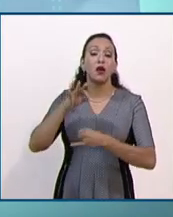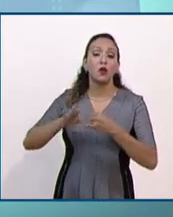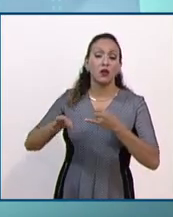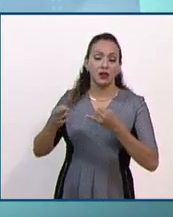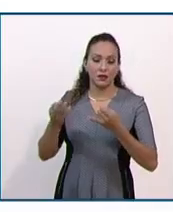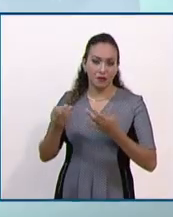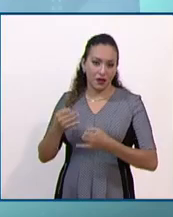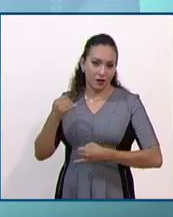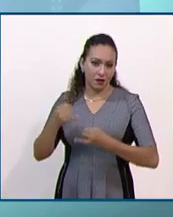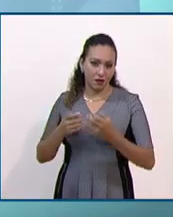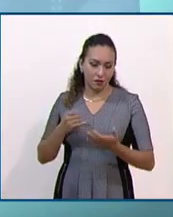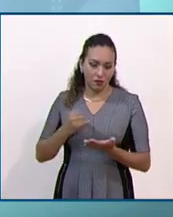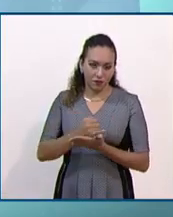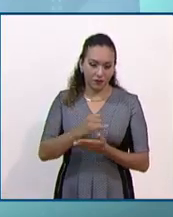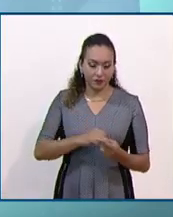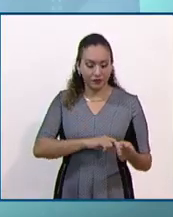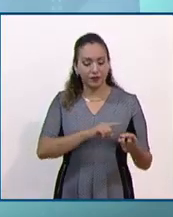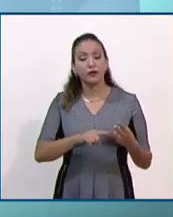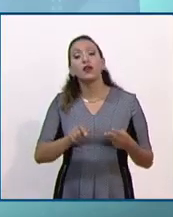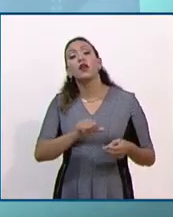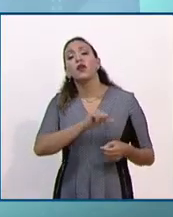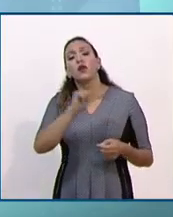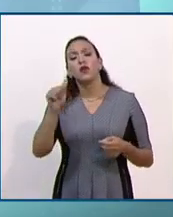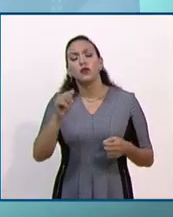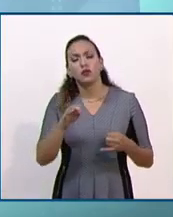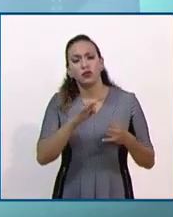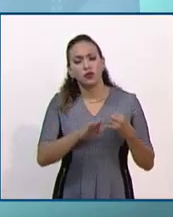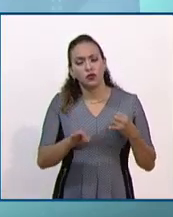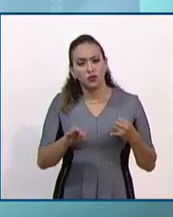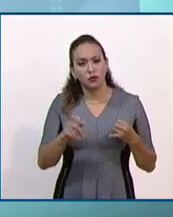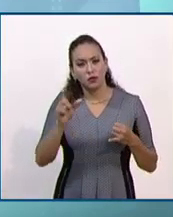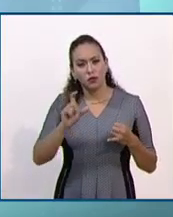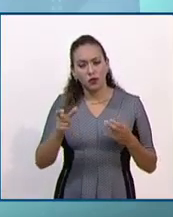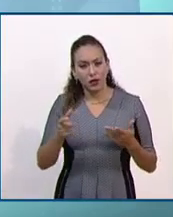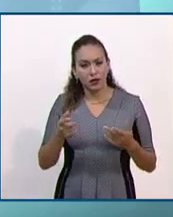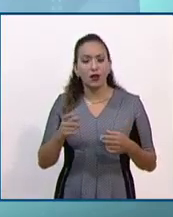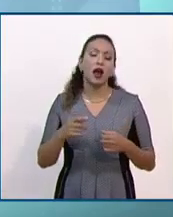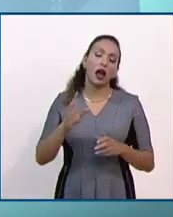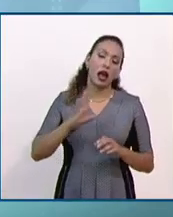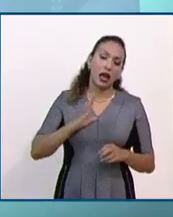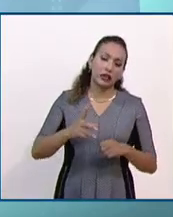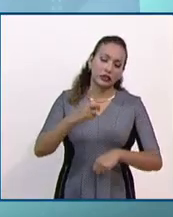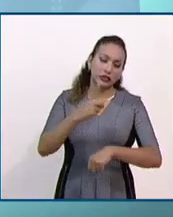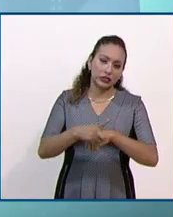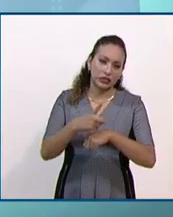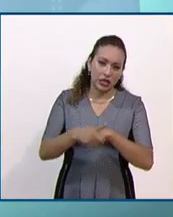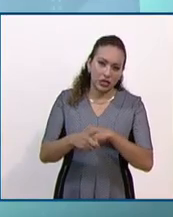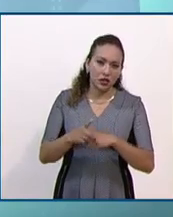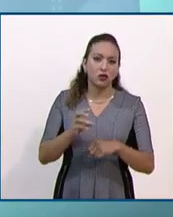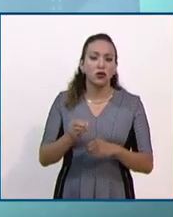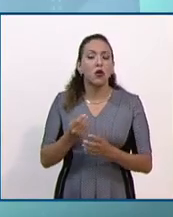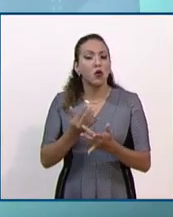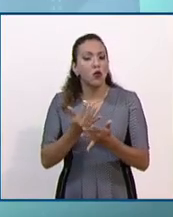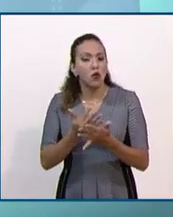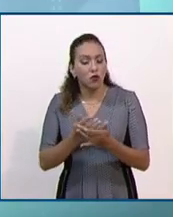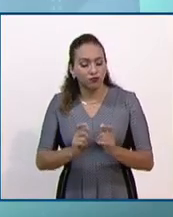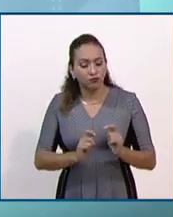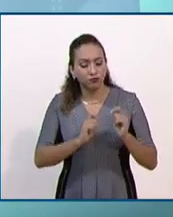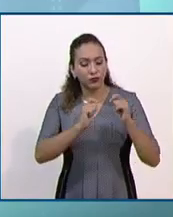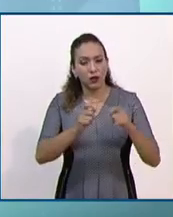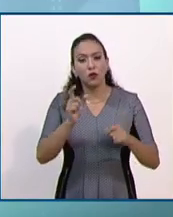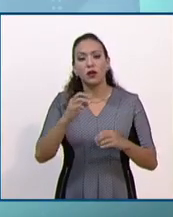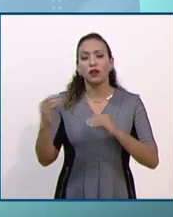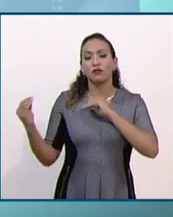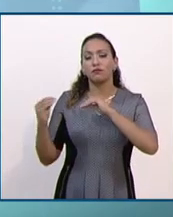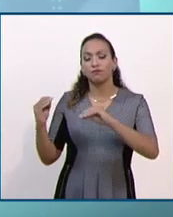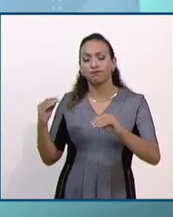ejecución, y otro sobre el recurso de queja sobre el desechamiento del incidente de daños y perjuicios por la suspensión concedida en juicio de